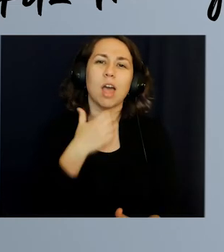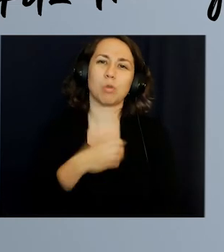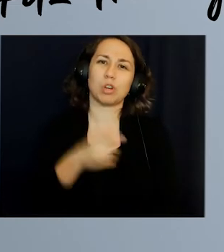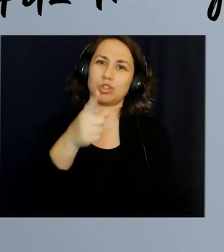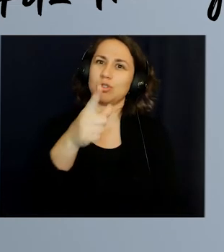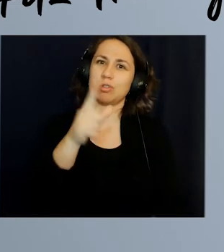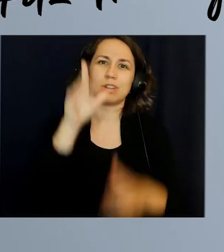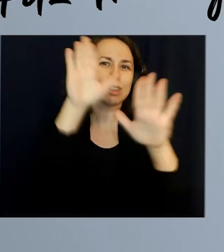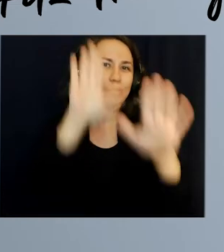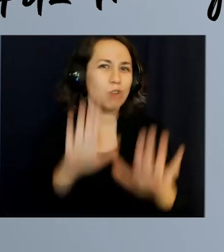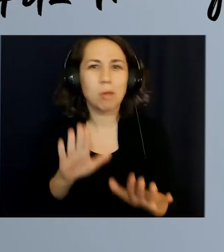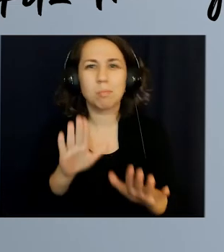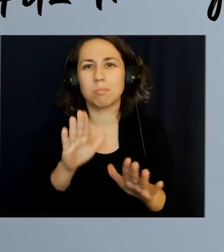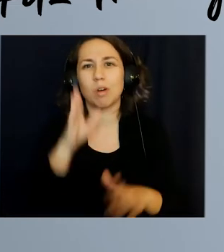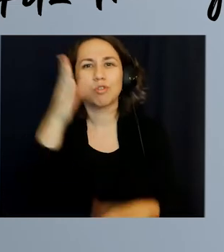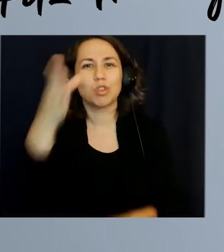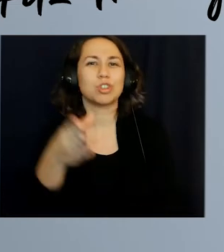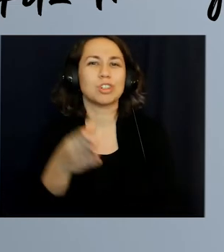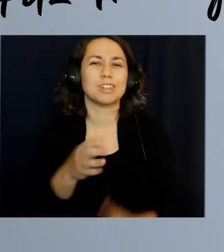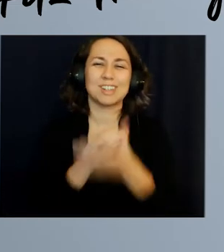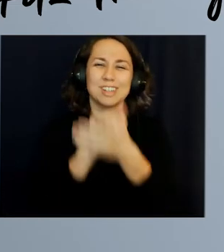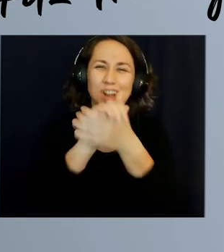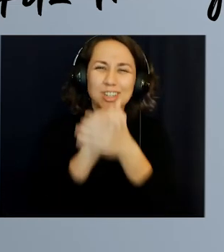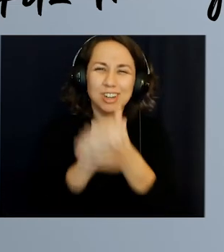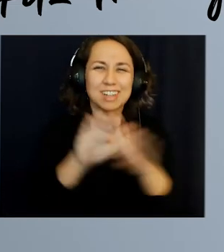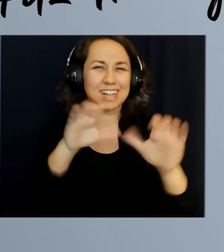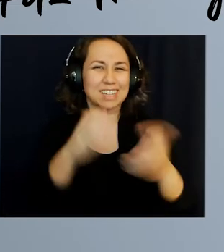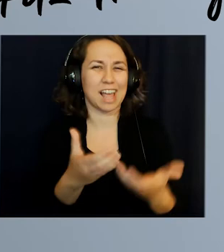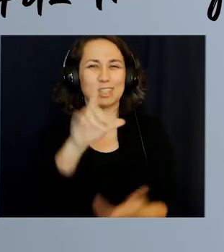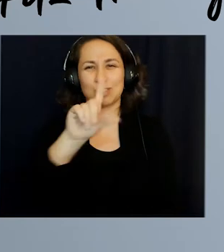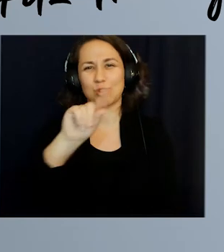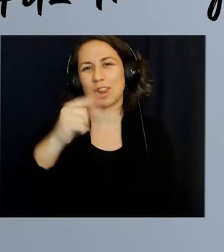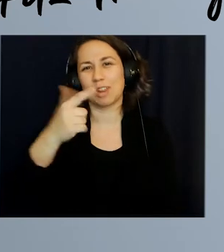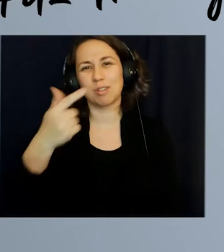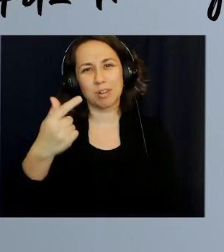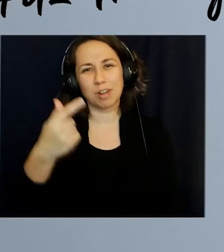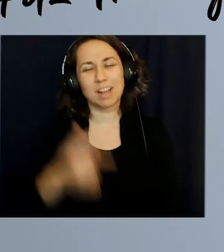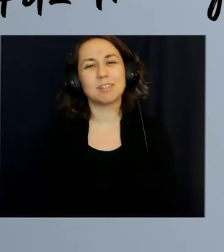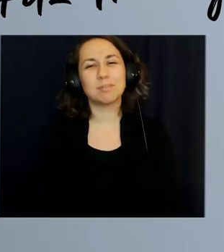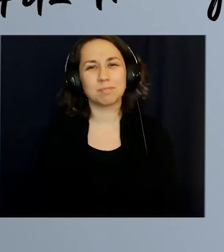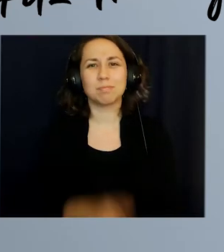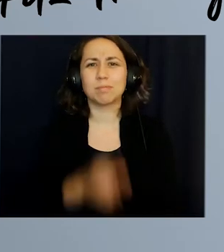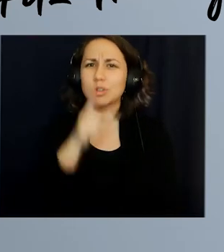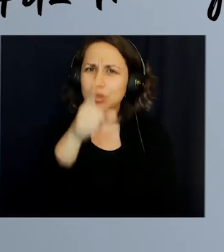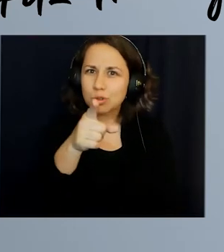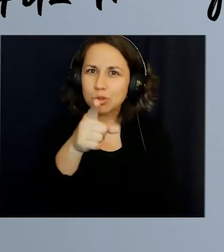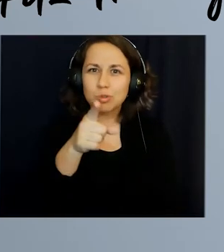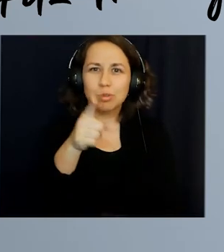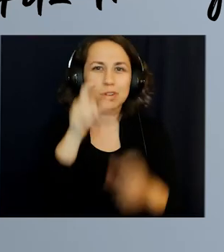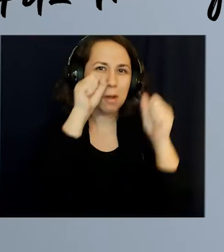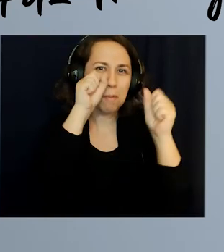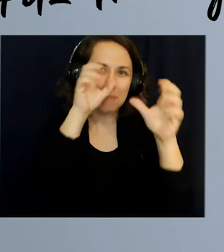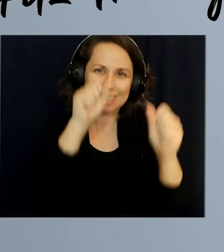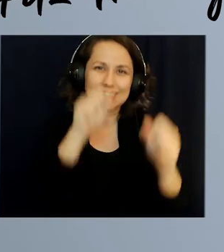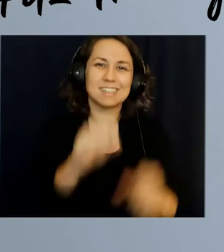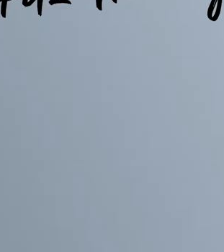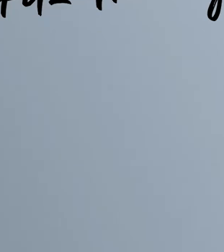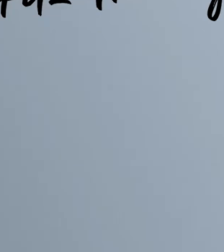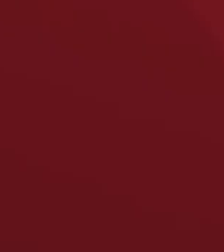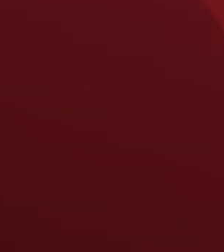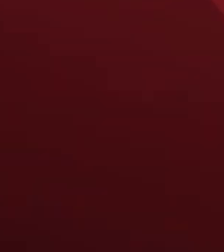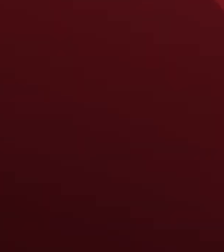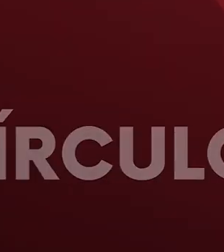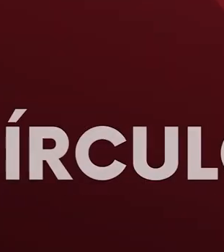And I wish you an incredible future. Congratulations, class of 2021. You are amazing.